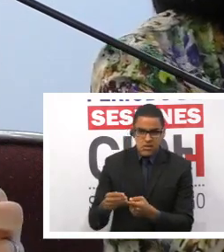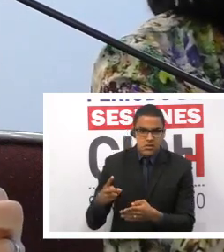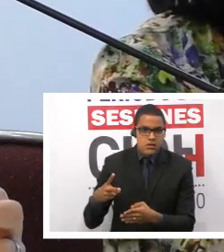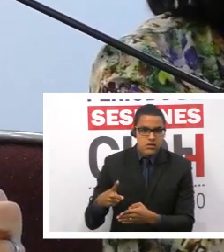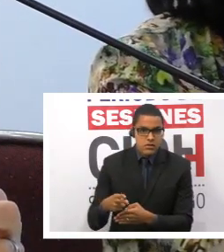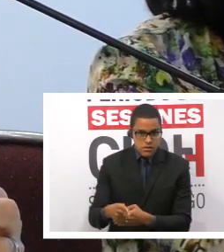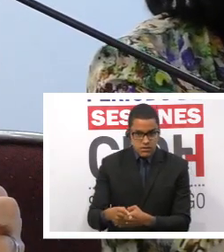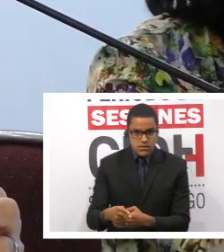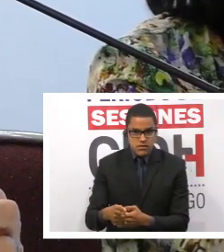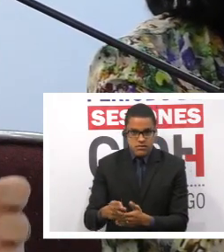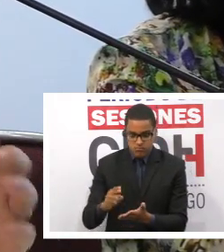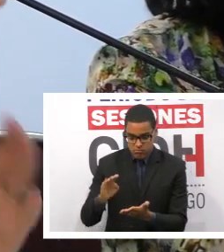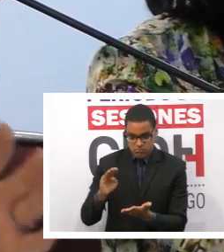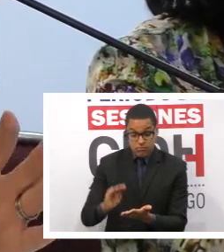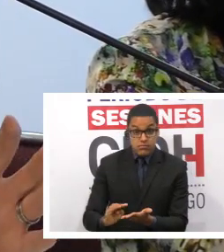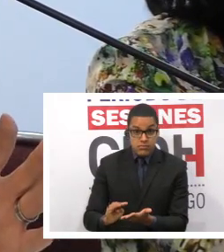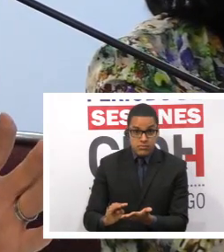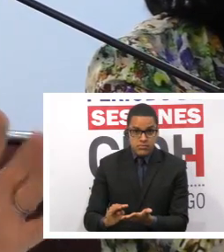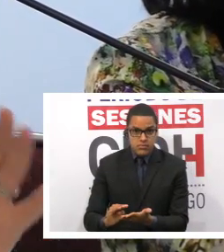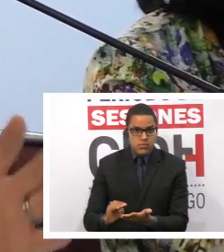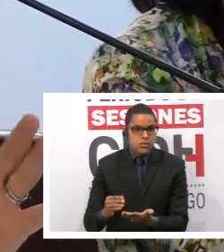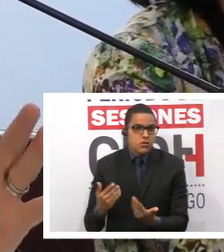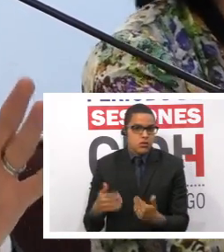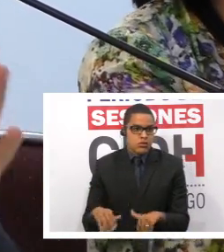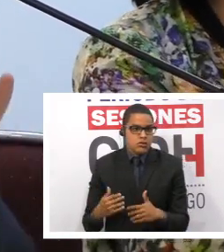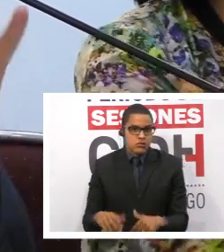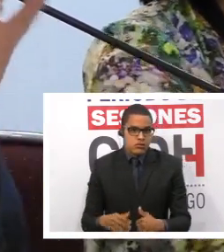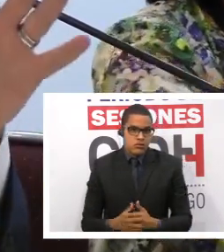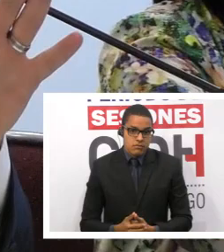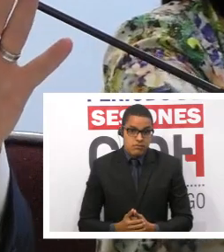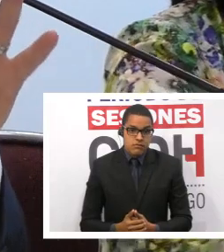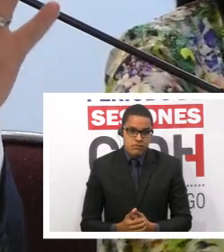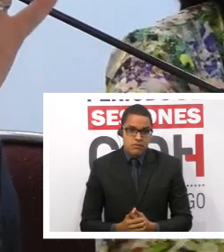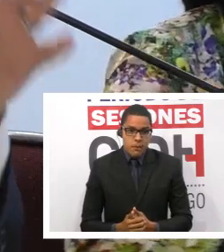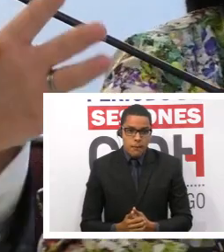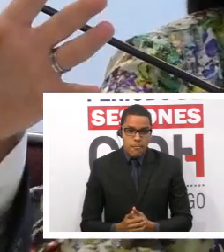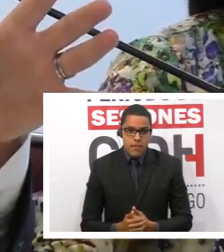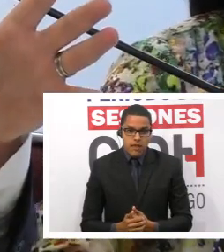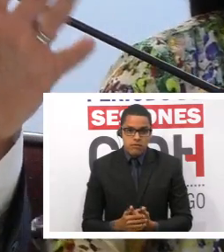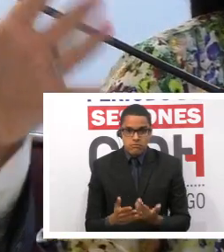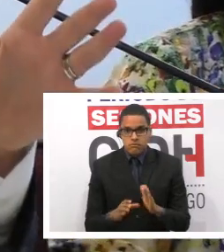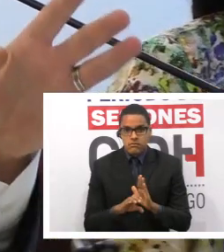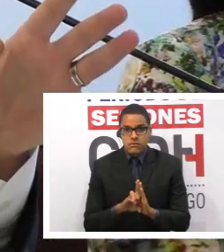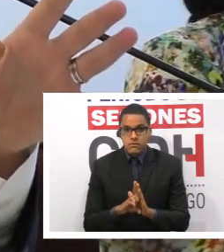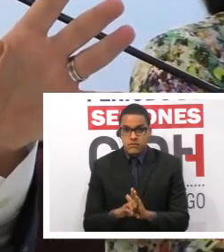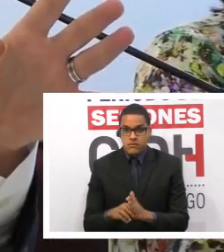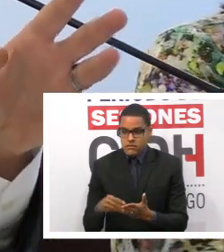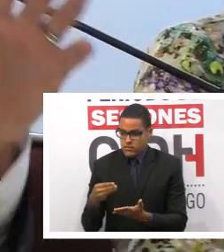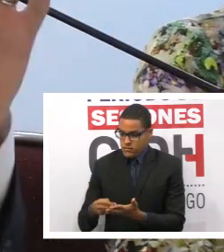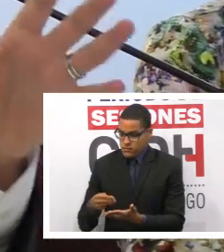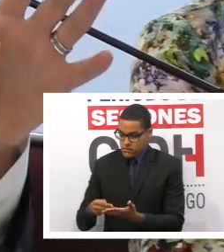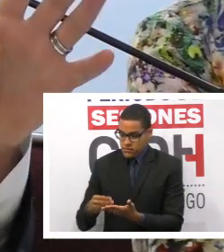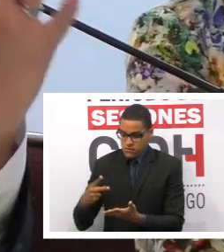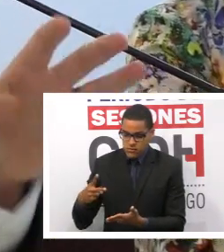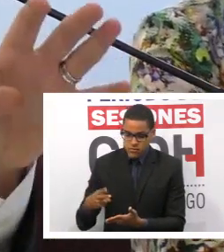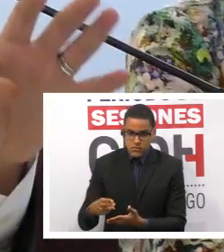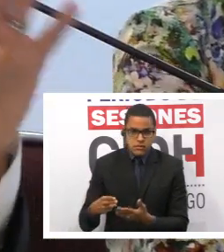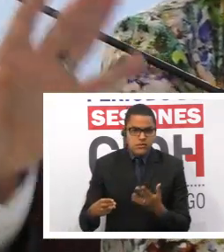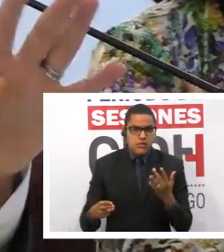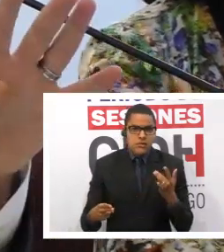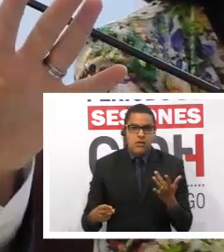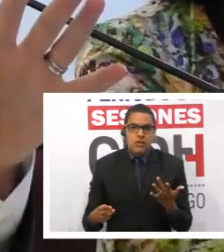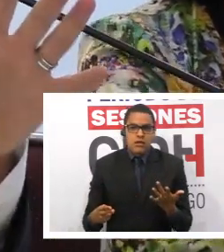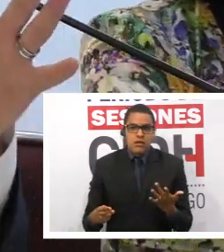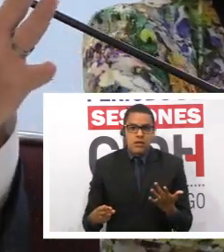gastos tributarios es decir hay cortes que han dicho bueno puede haber una política presupuestaria pero hay un mínimo